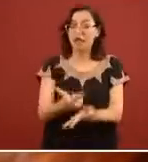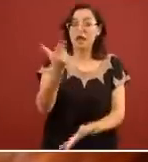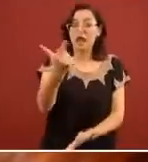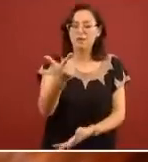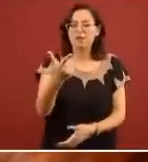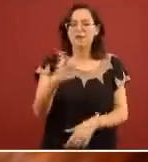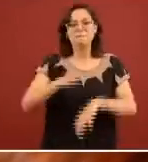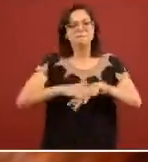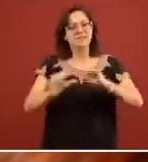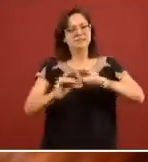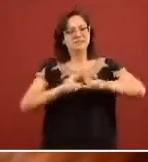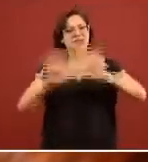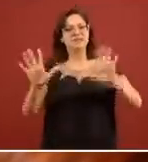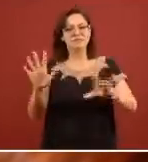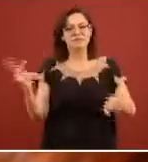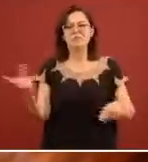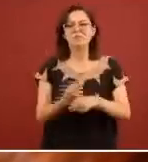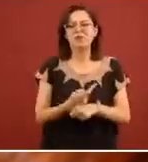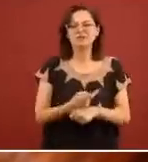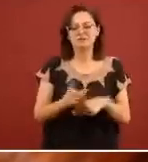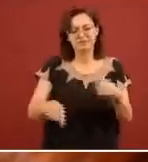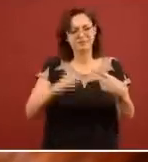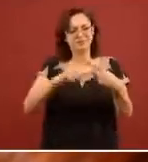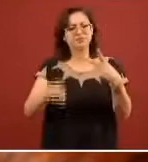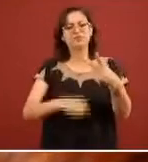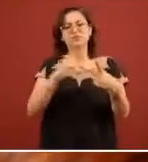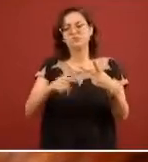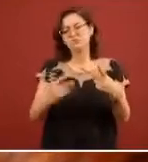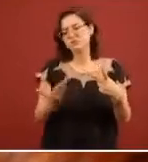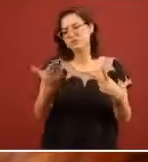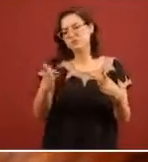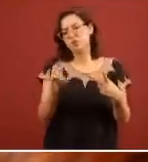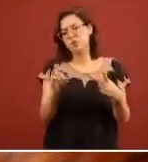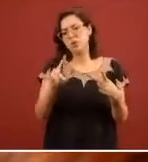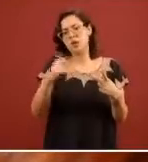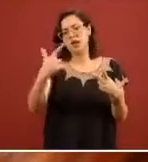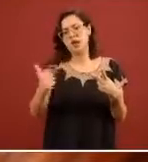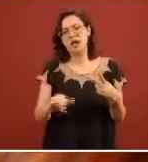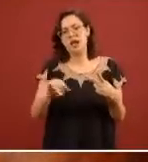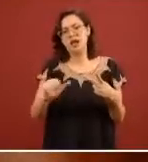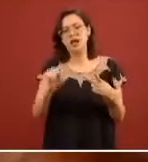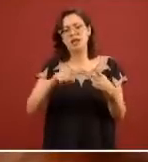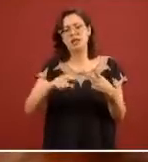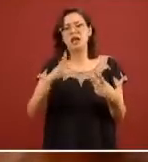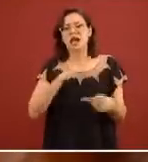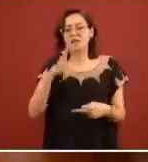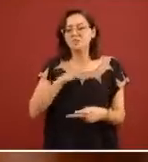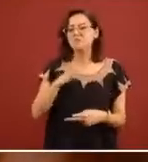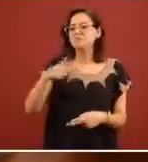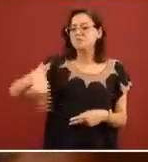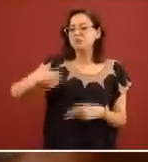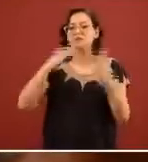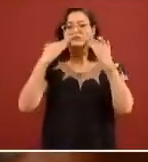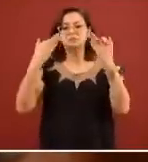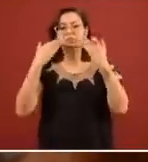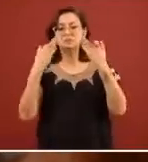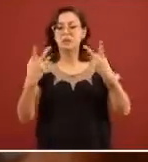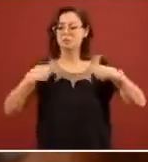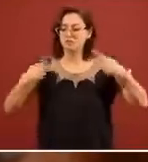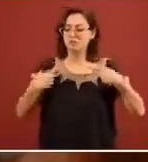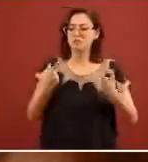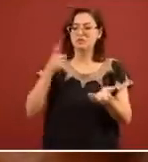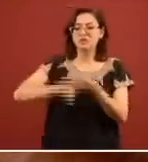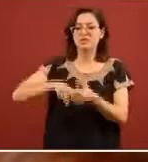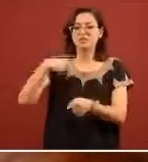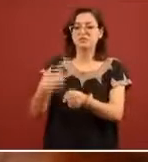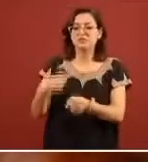clara de a qué nos enfrentamos. Y para el doctor Borja, tenemos testimonios, lamentablemente, de personas que tienen pacientes